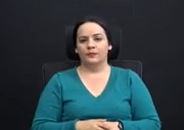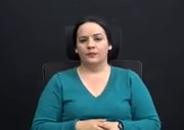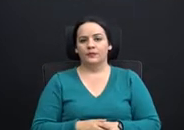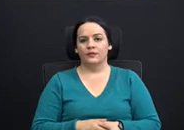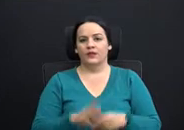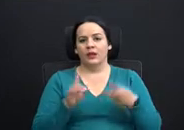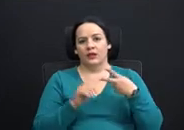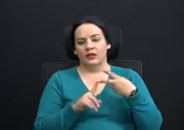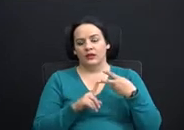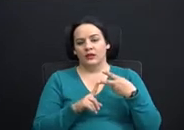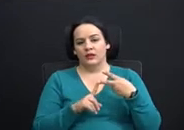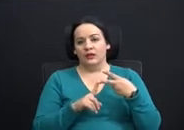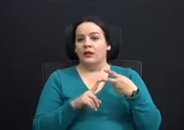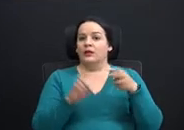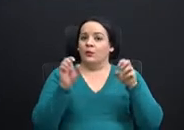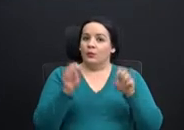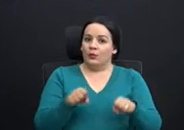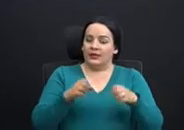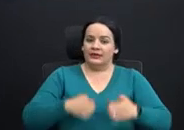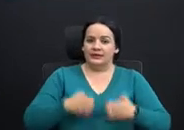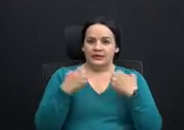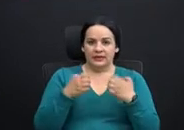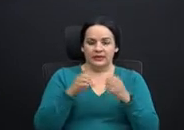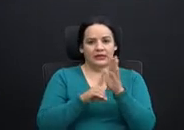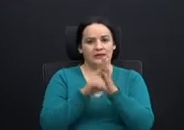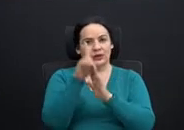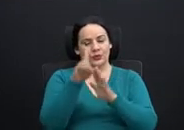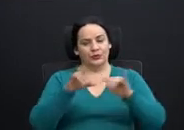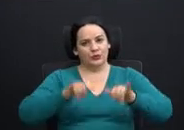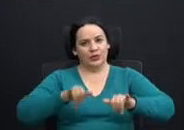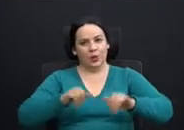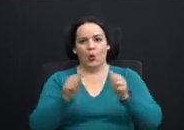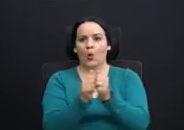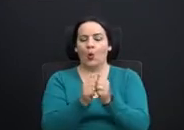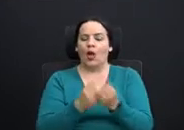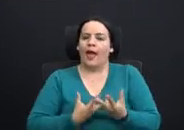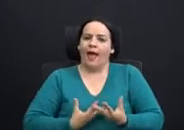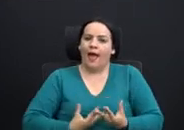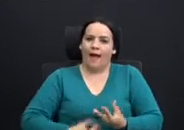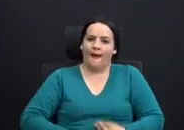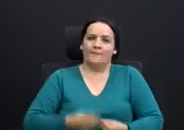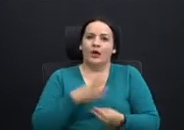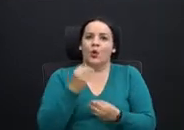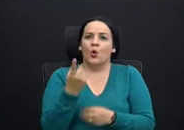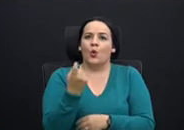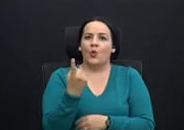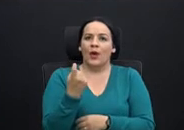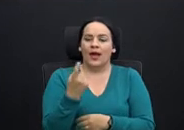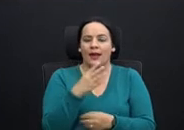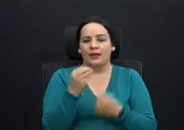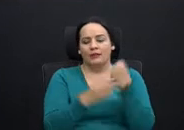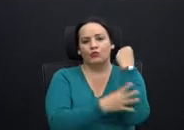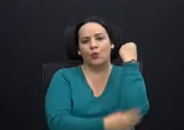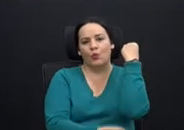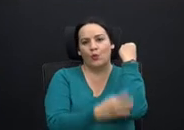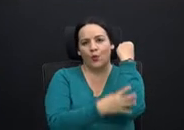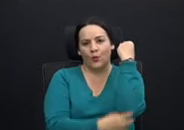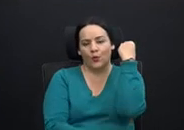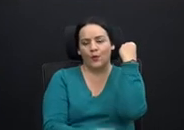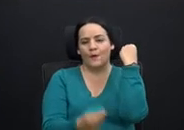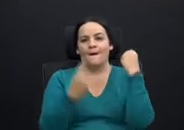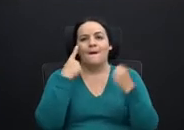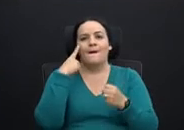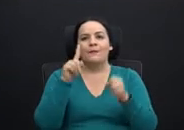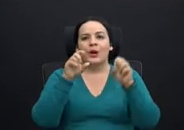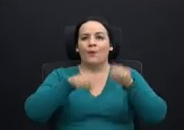Y la otra es si puede existir desarrollo sostenible con hambre, es decir, con carencias, con pobrezas,